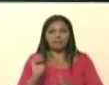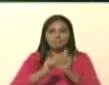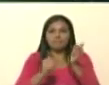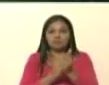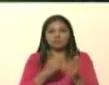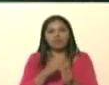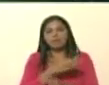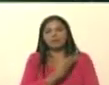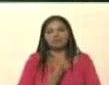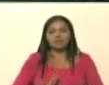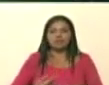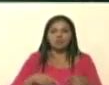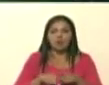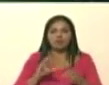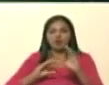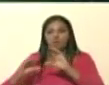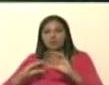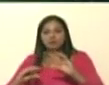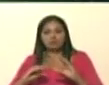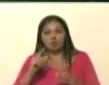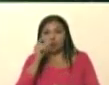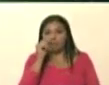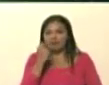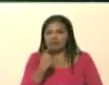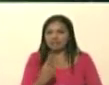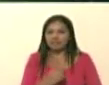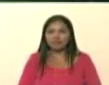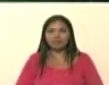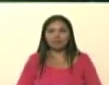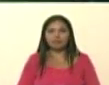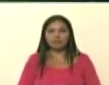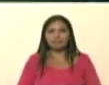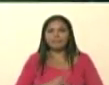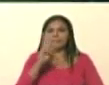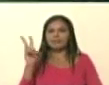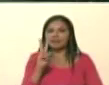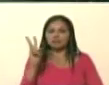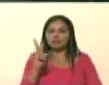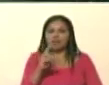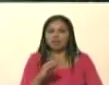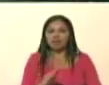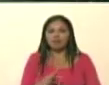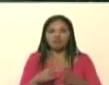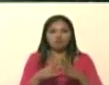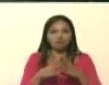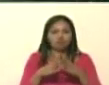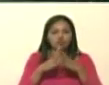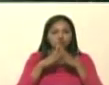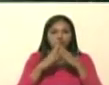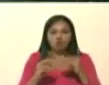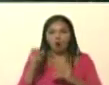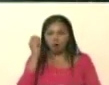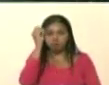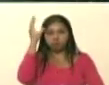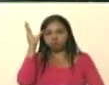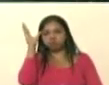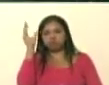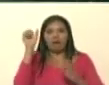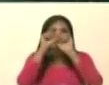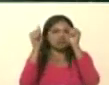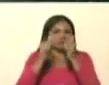y comunicación jorge rodríguez venezuela con toda la capacidad de producción artística